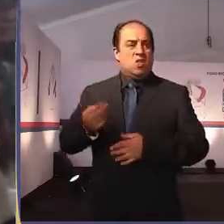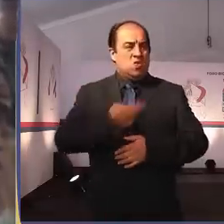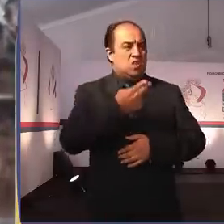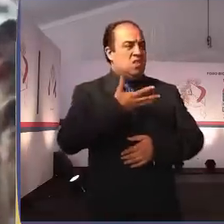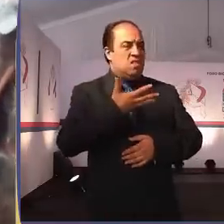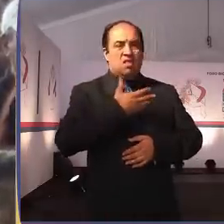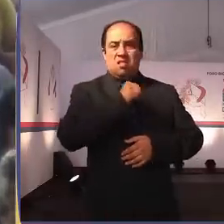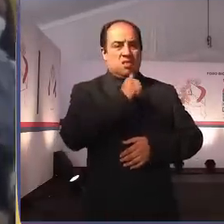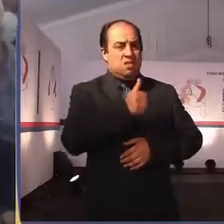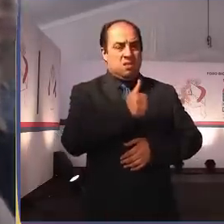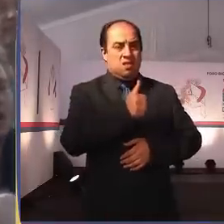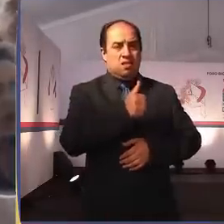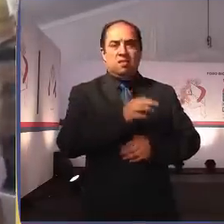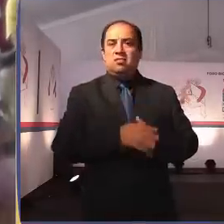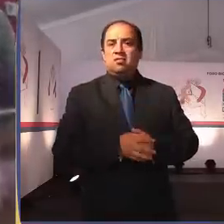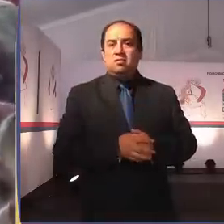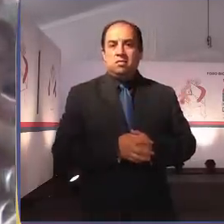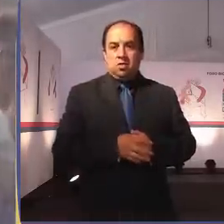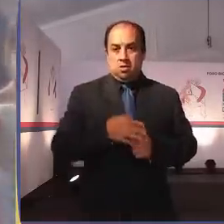Y yo dije, chale.